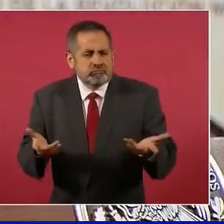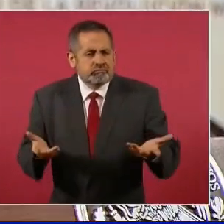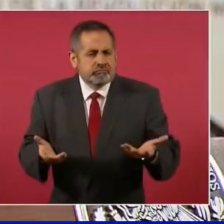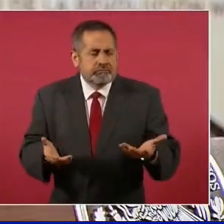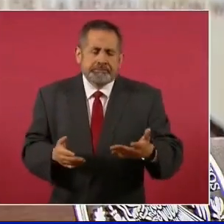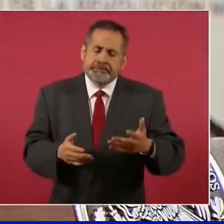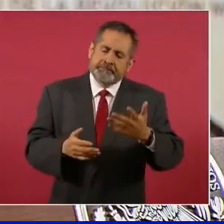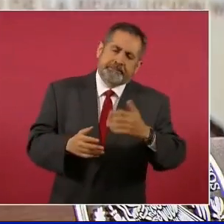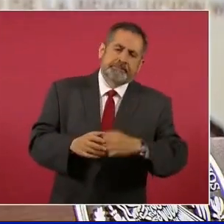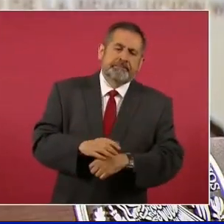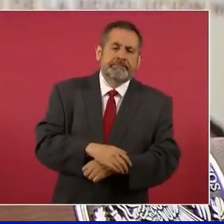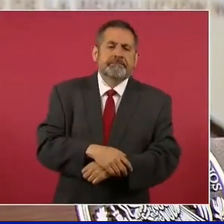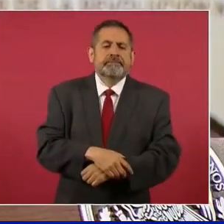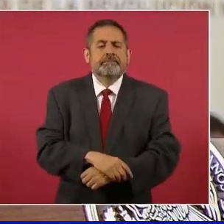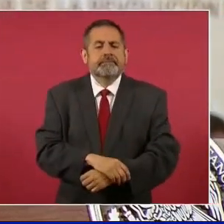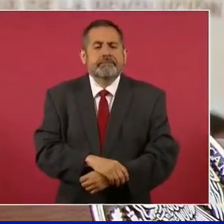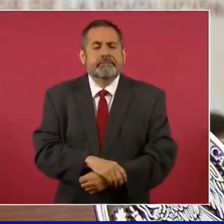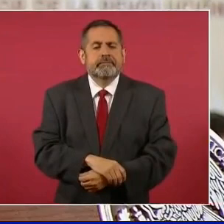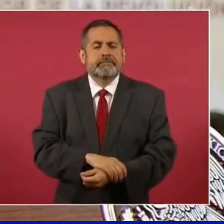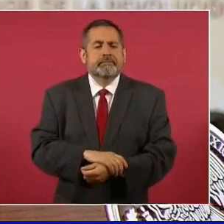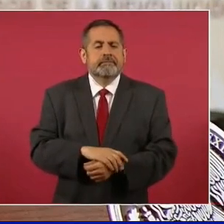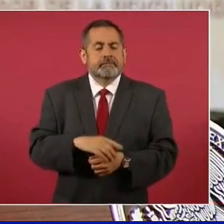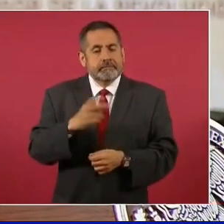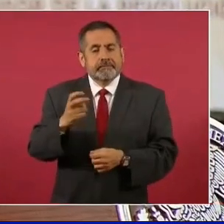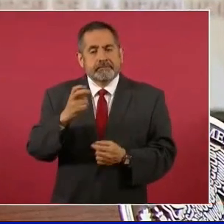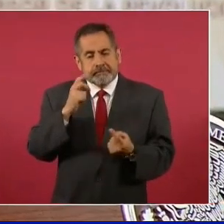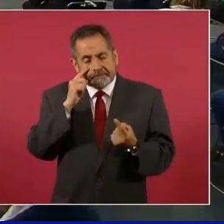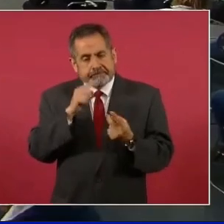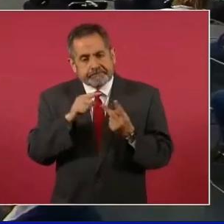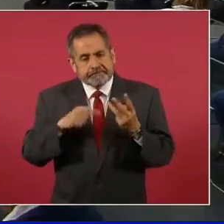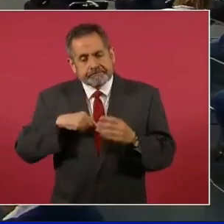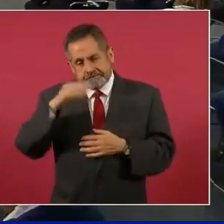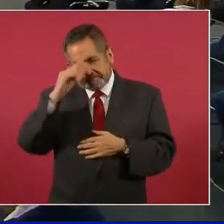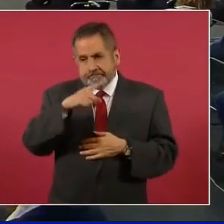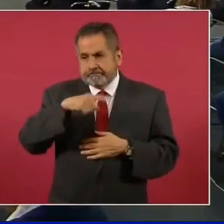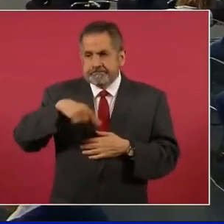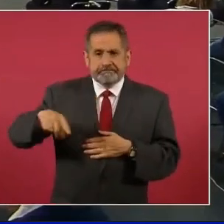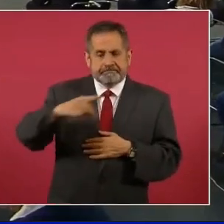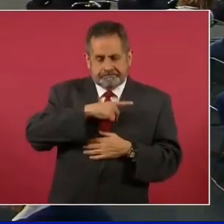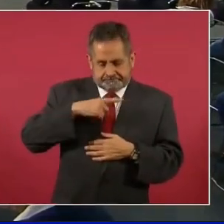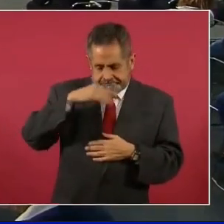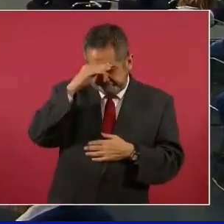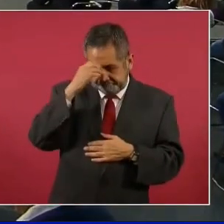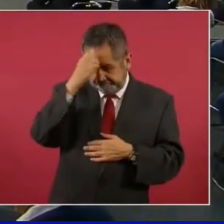Entonces, todo eso lo debe de ver, lo debe de analizar